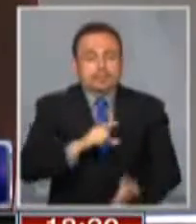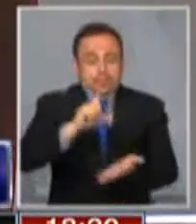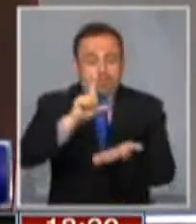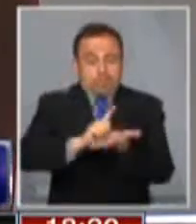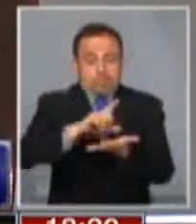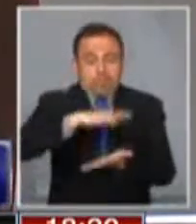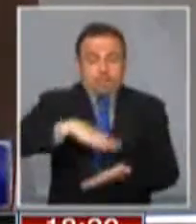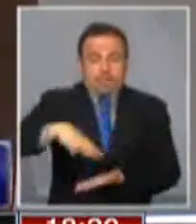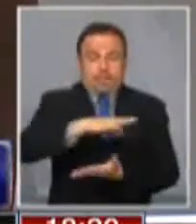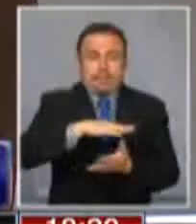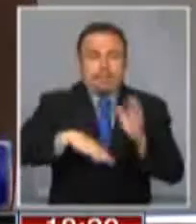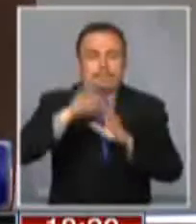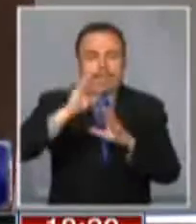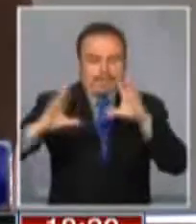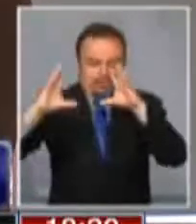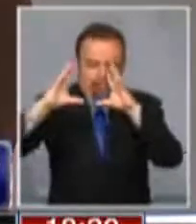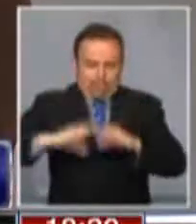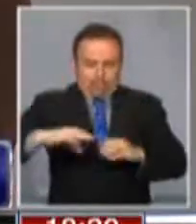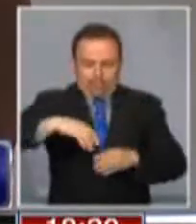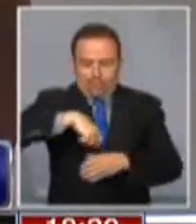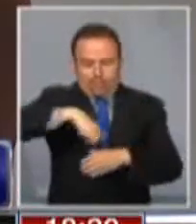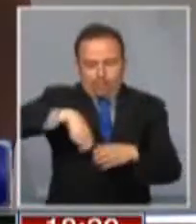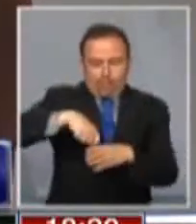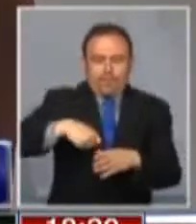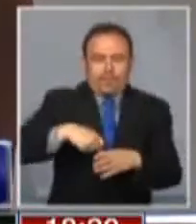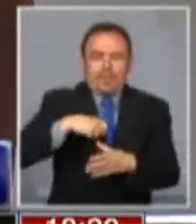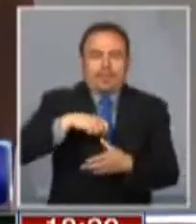principal barrio bohemio, gastronómico y cultural del país.